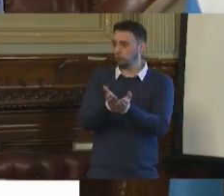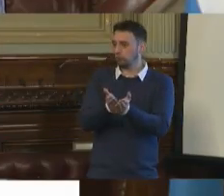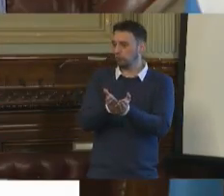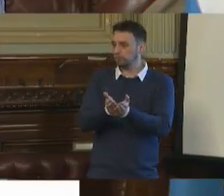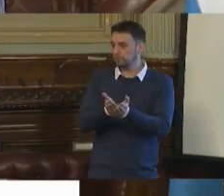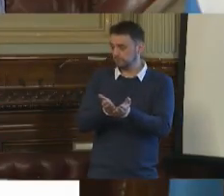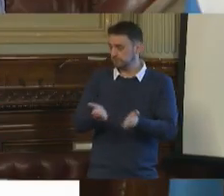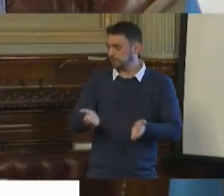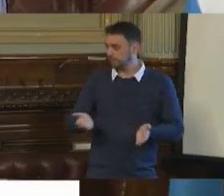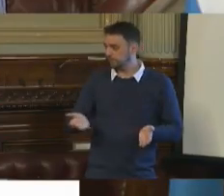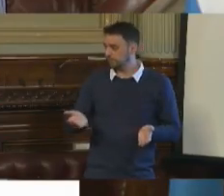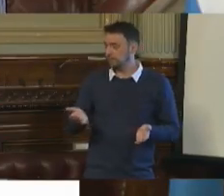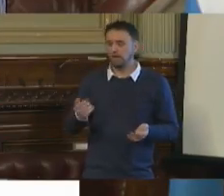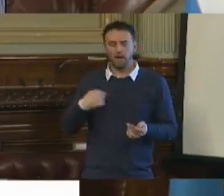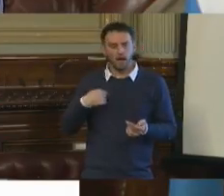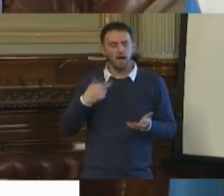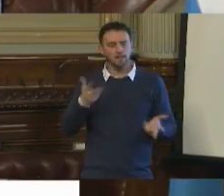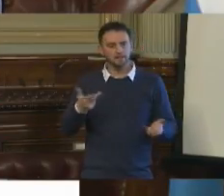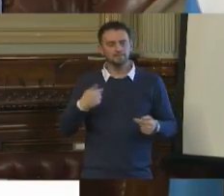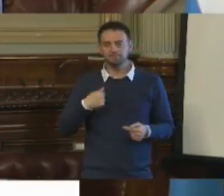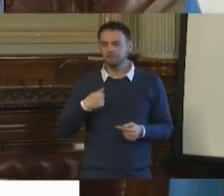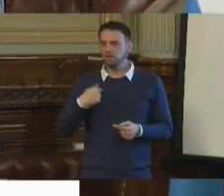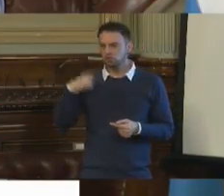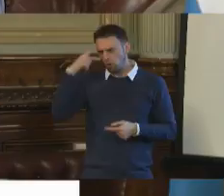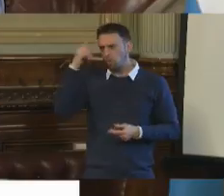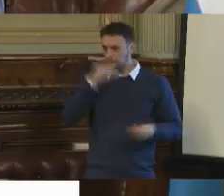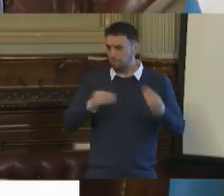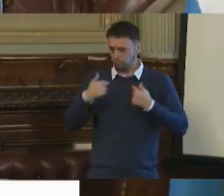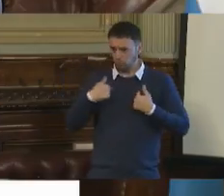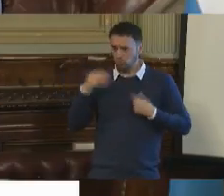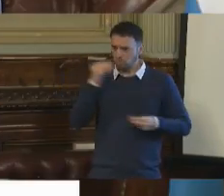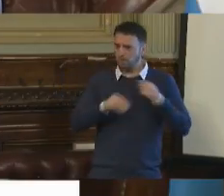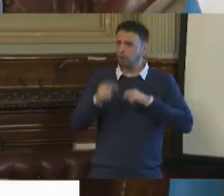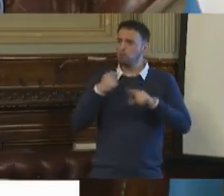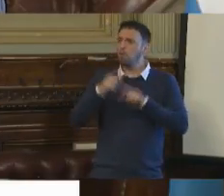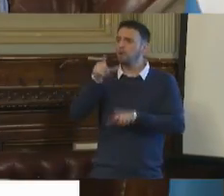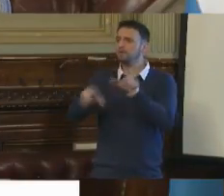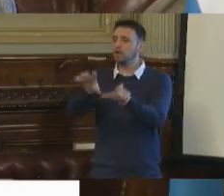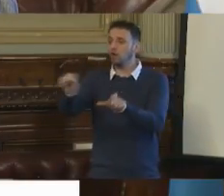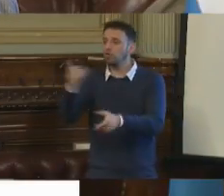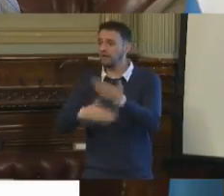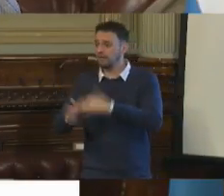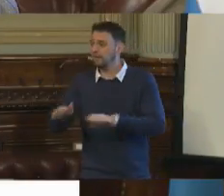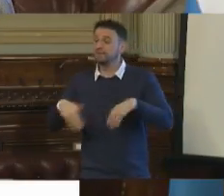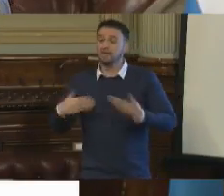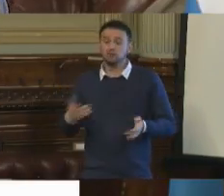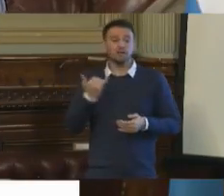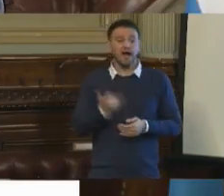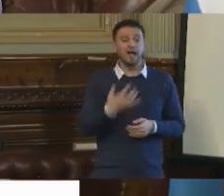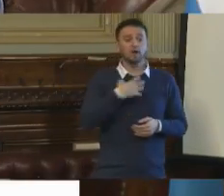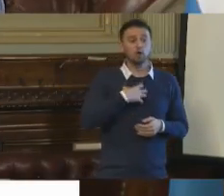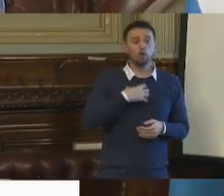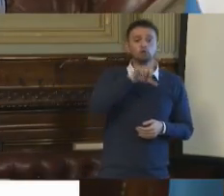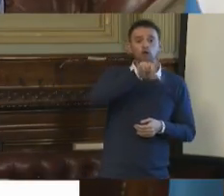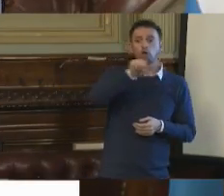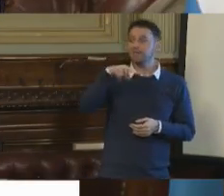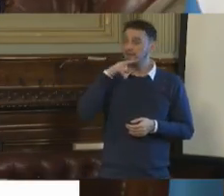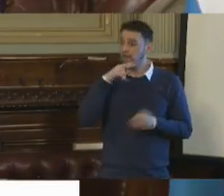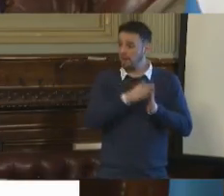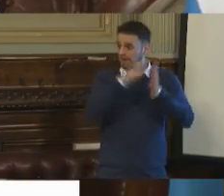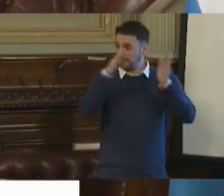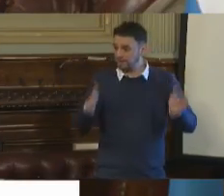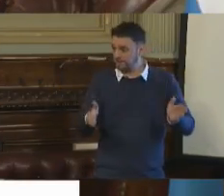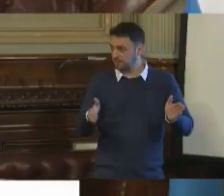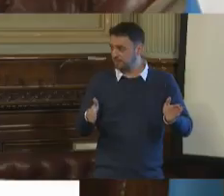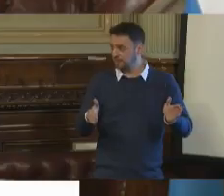podría decir no no yo me preocupo por las personas con discapacidad entonces tengo cursos de lunes a viernes